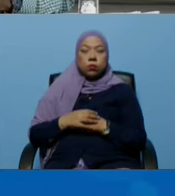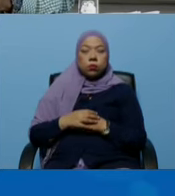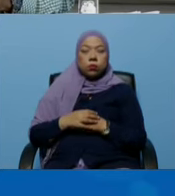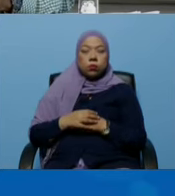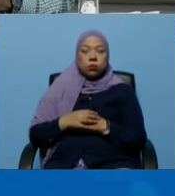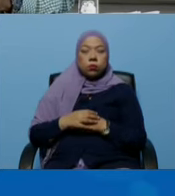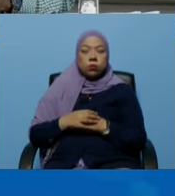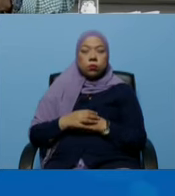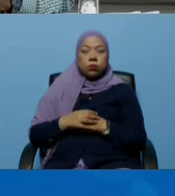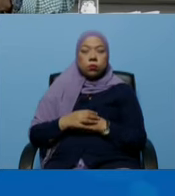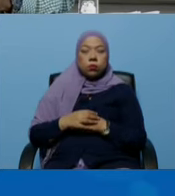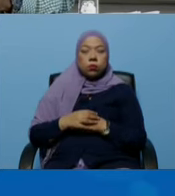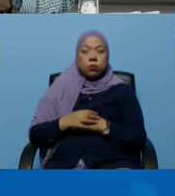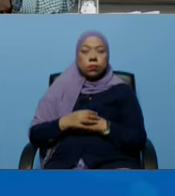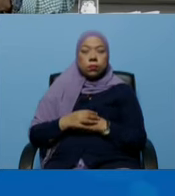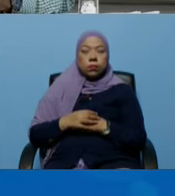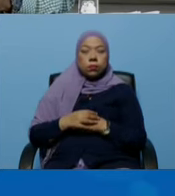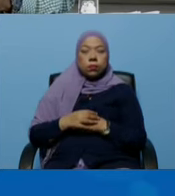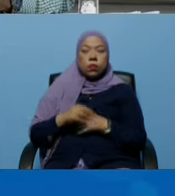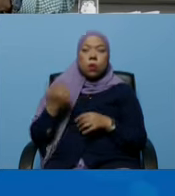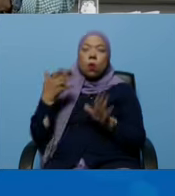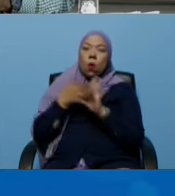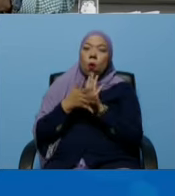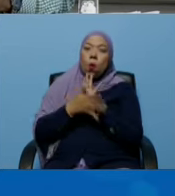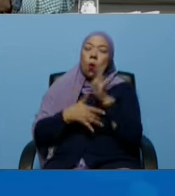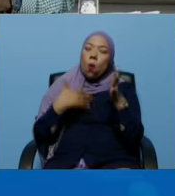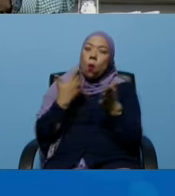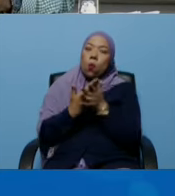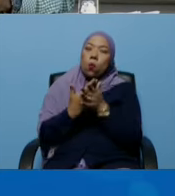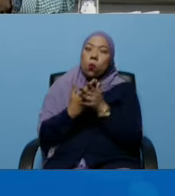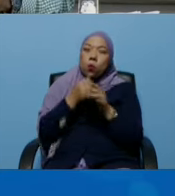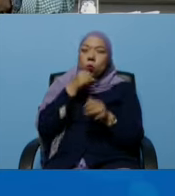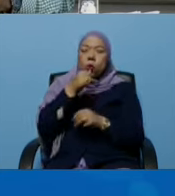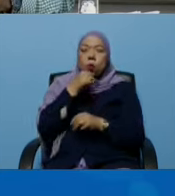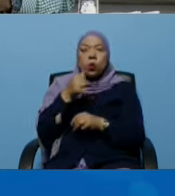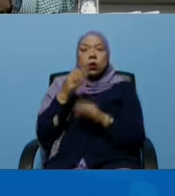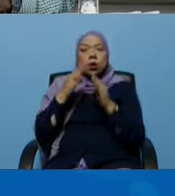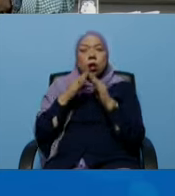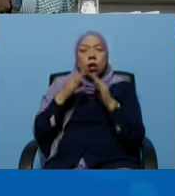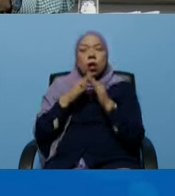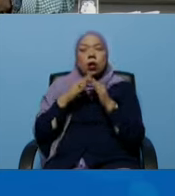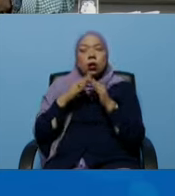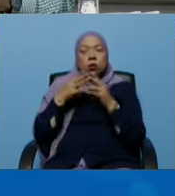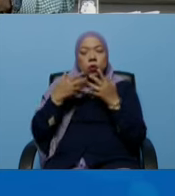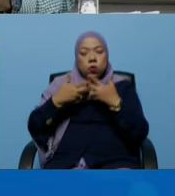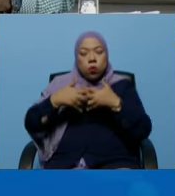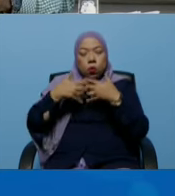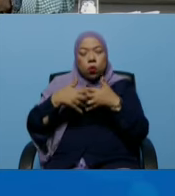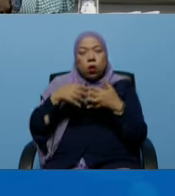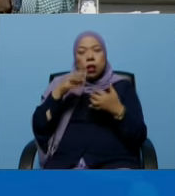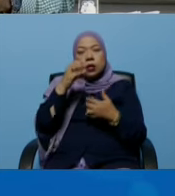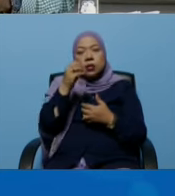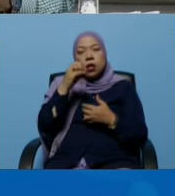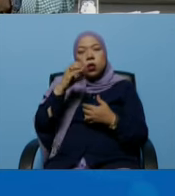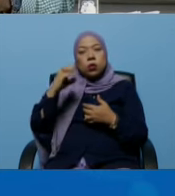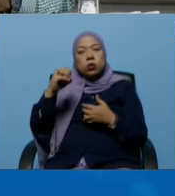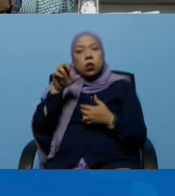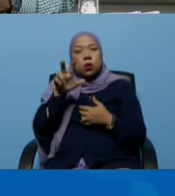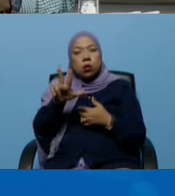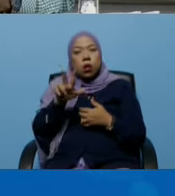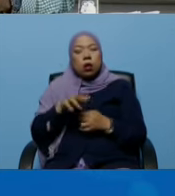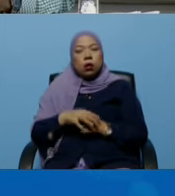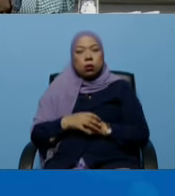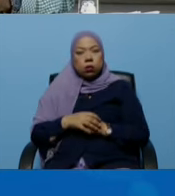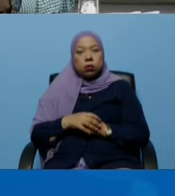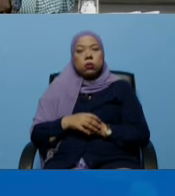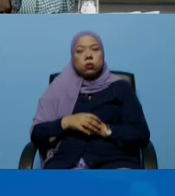delimitando el área denominada Casiterita 003,